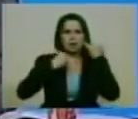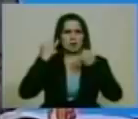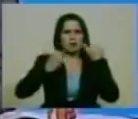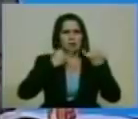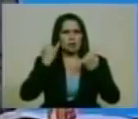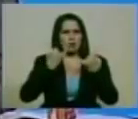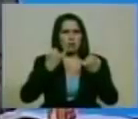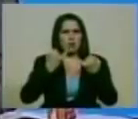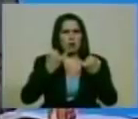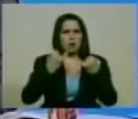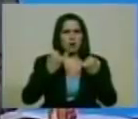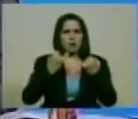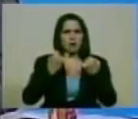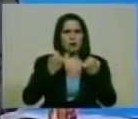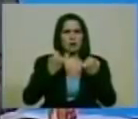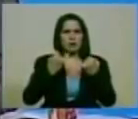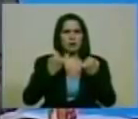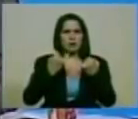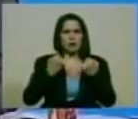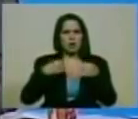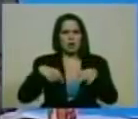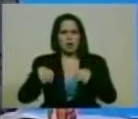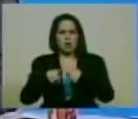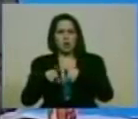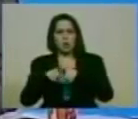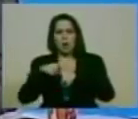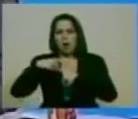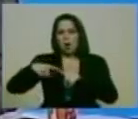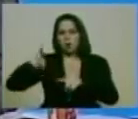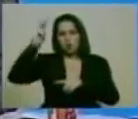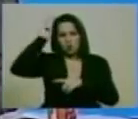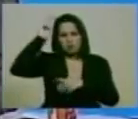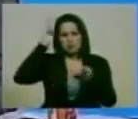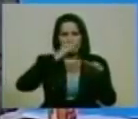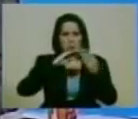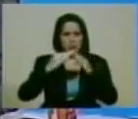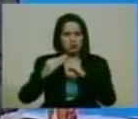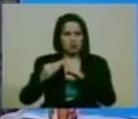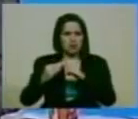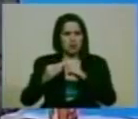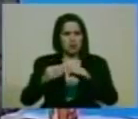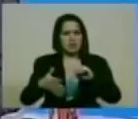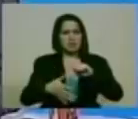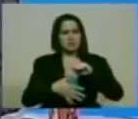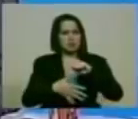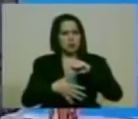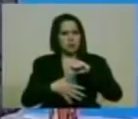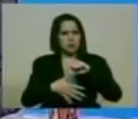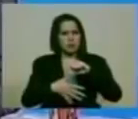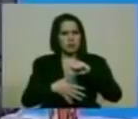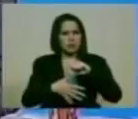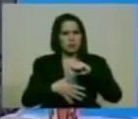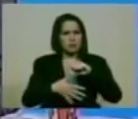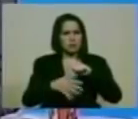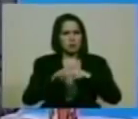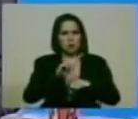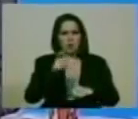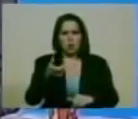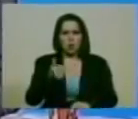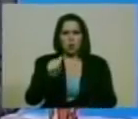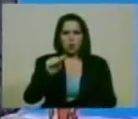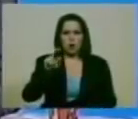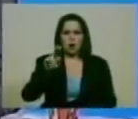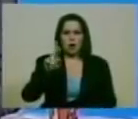nuestros hermanos guaraníes de Sudamérica, los guaraníes del Paraguay,